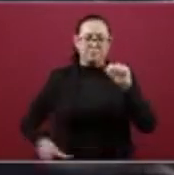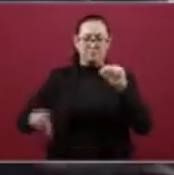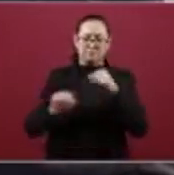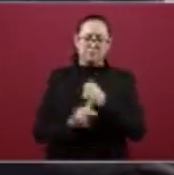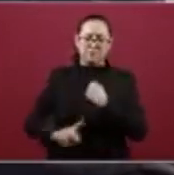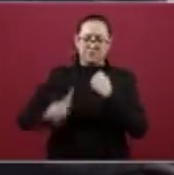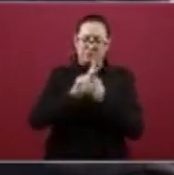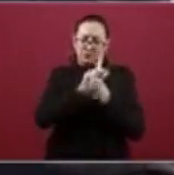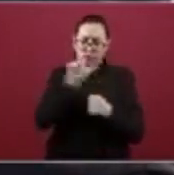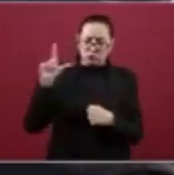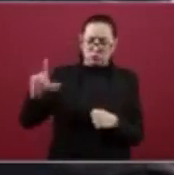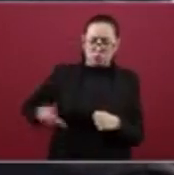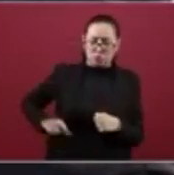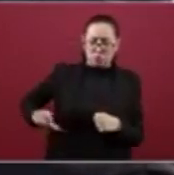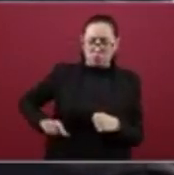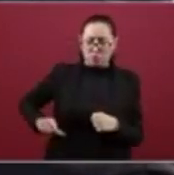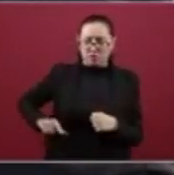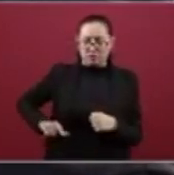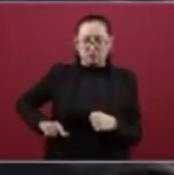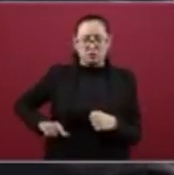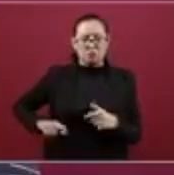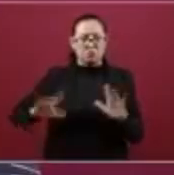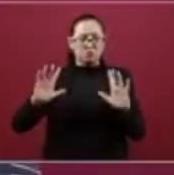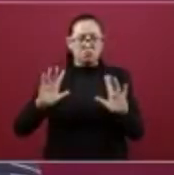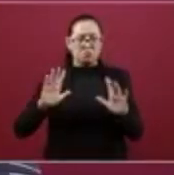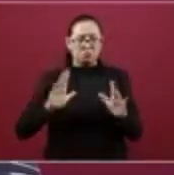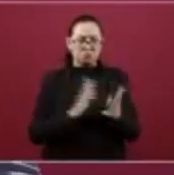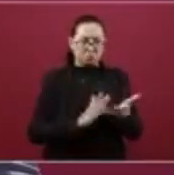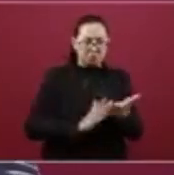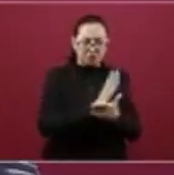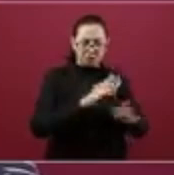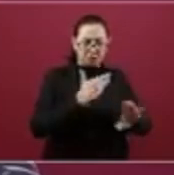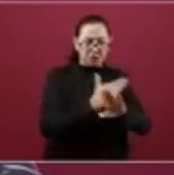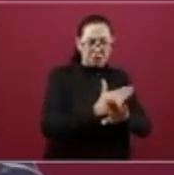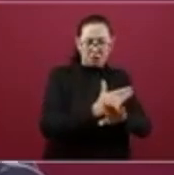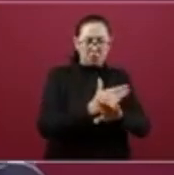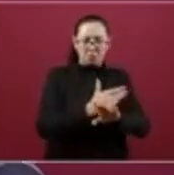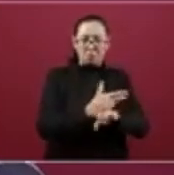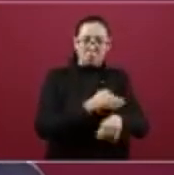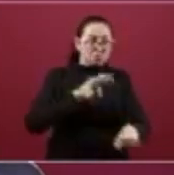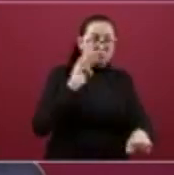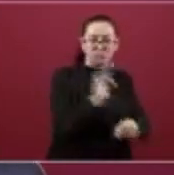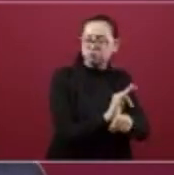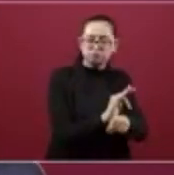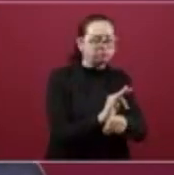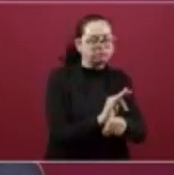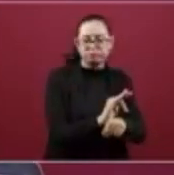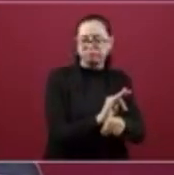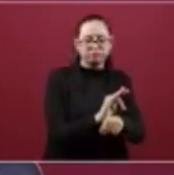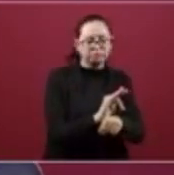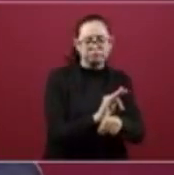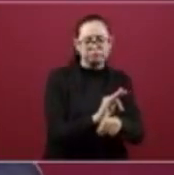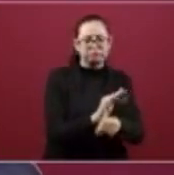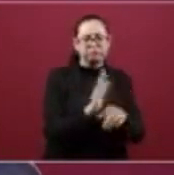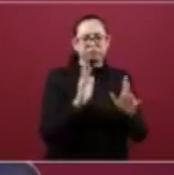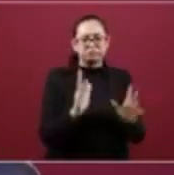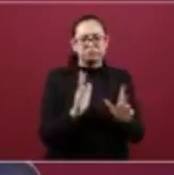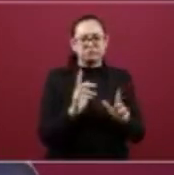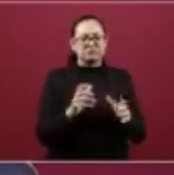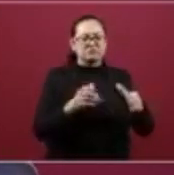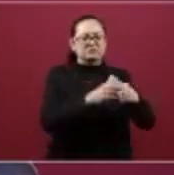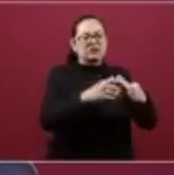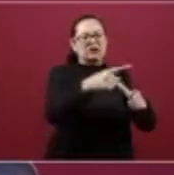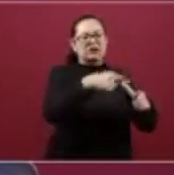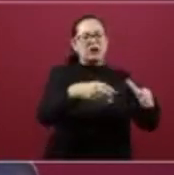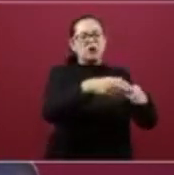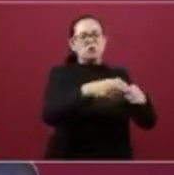proteja a escritores, que no haya intelectuales